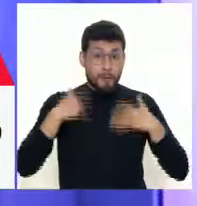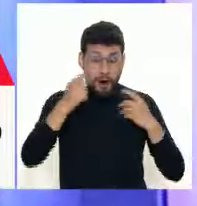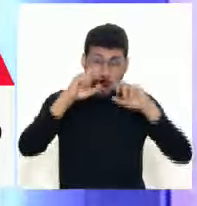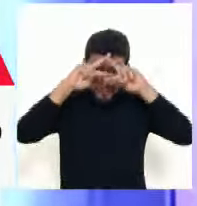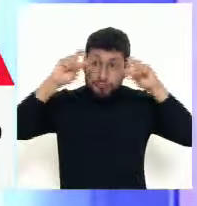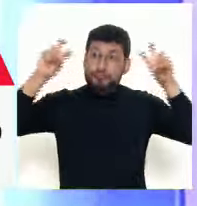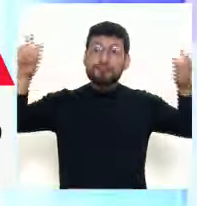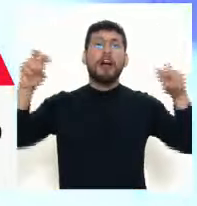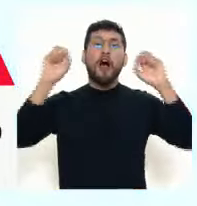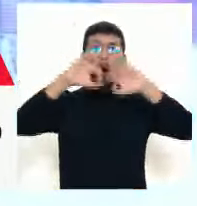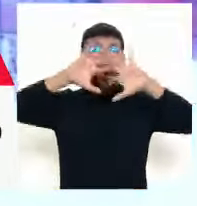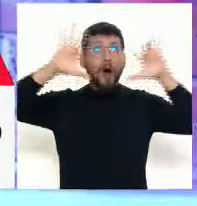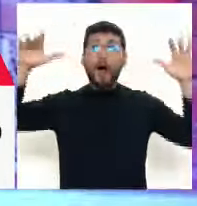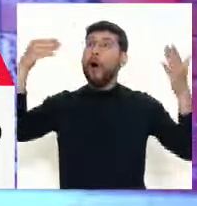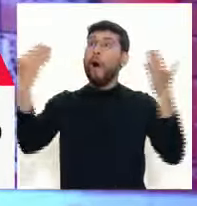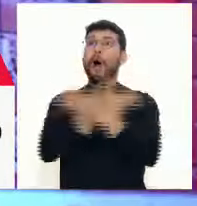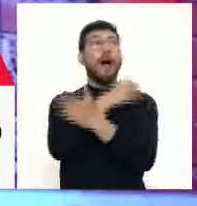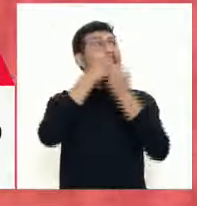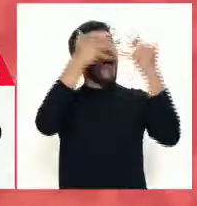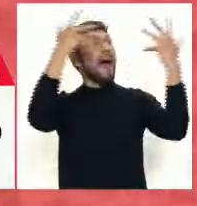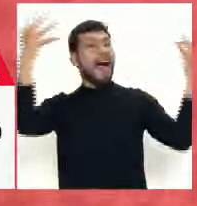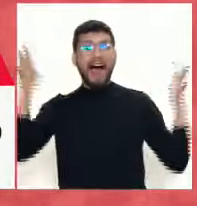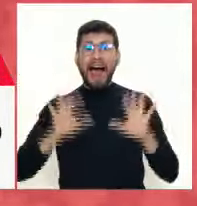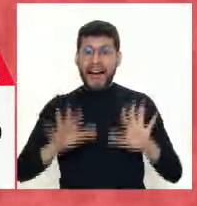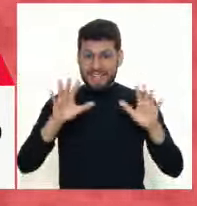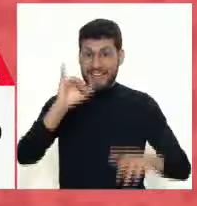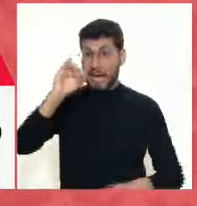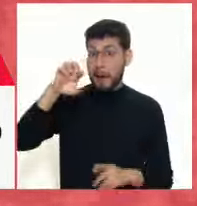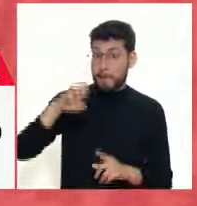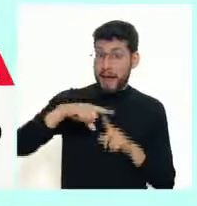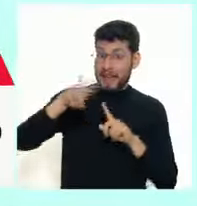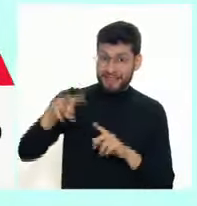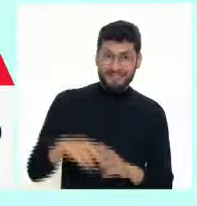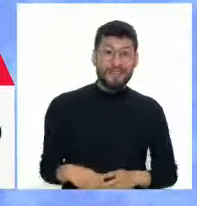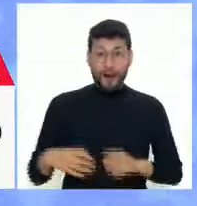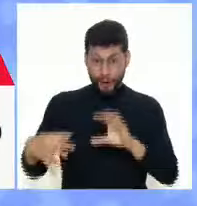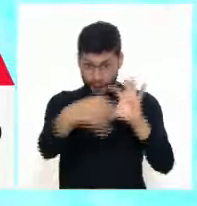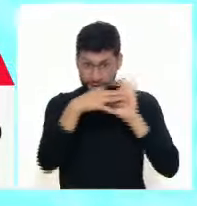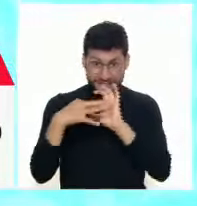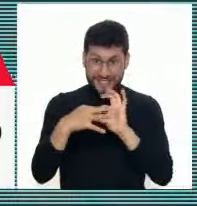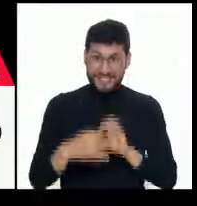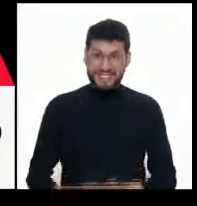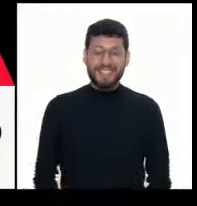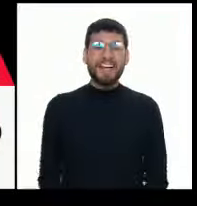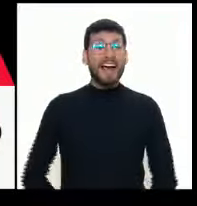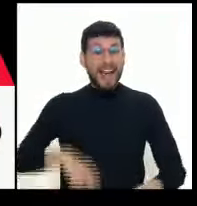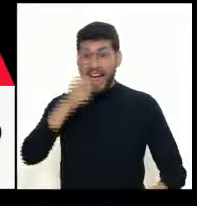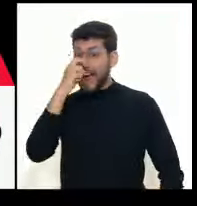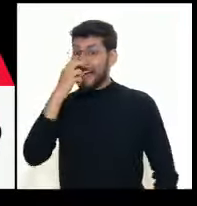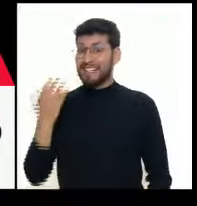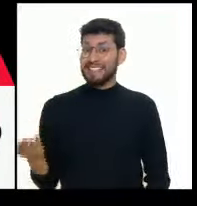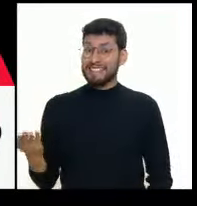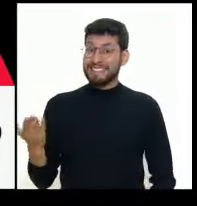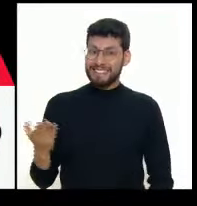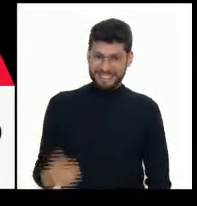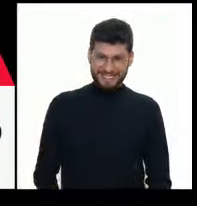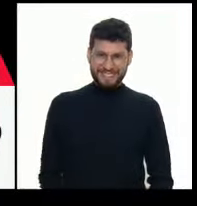abre puertas a mundos increíbles. Canal IP nos une. La curiosidad.